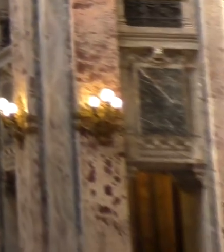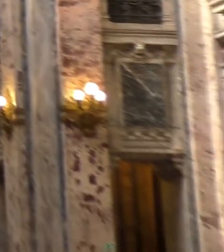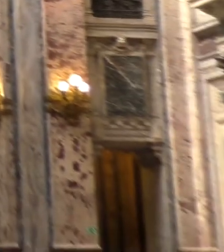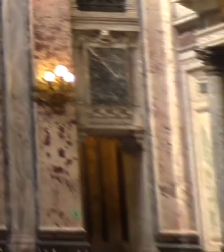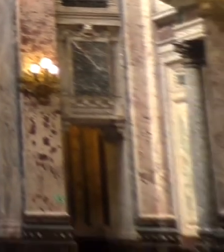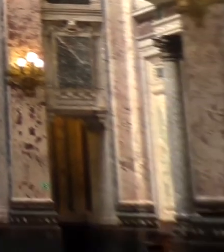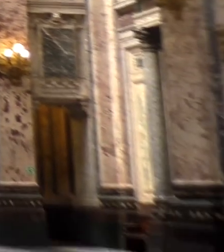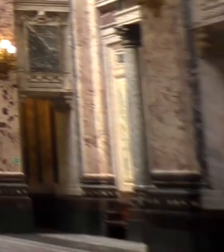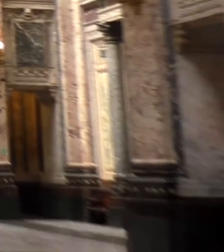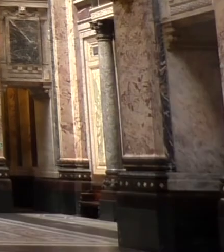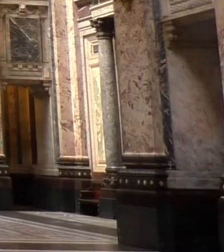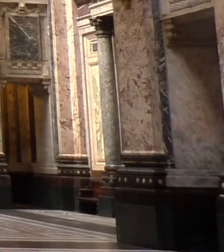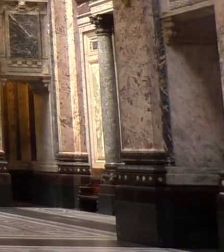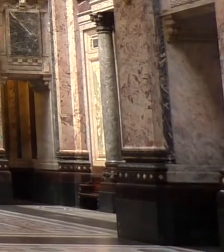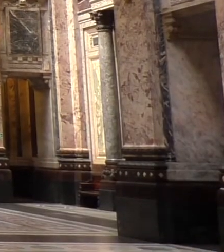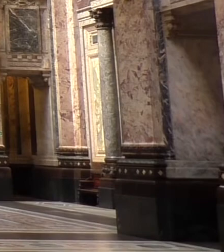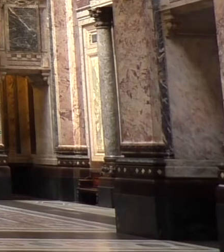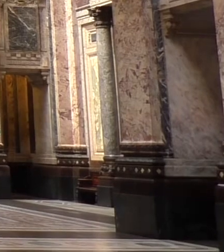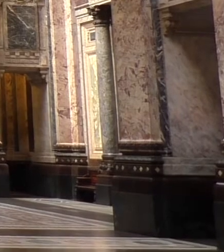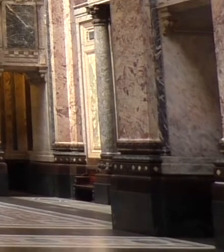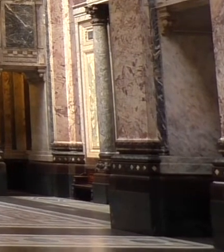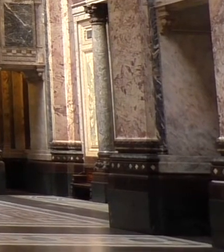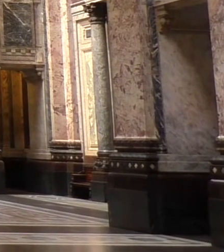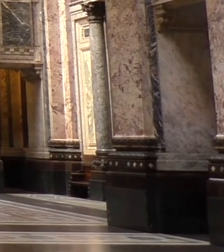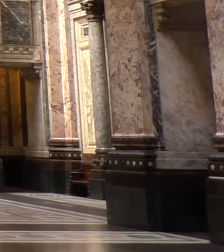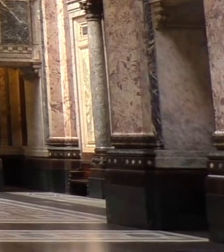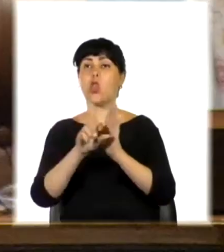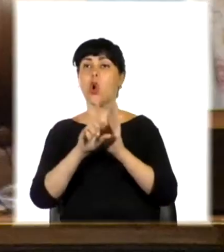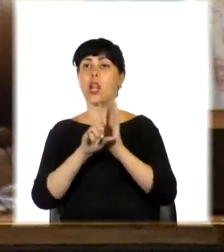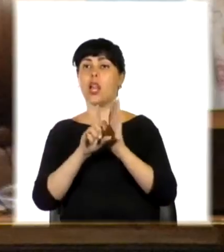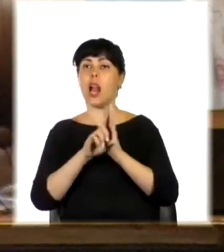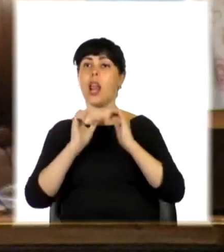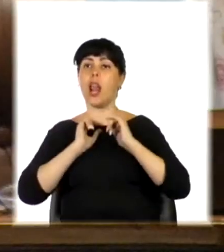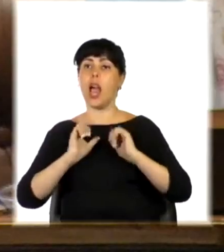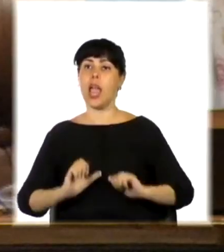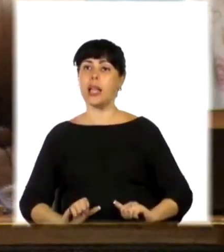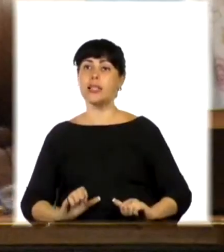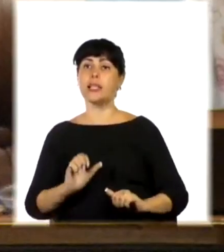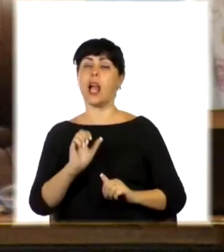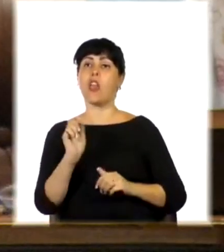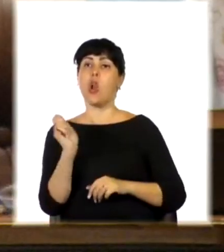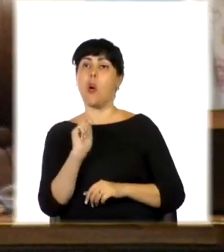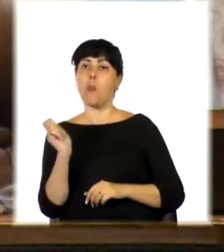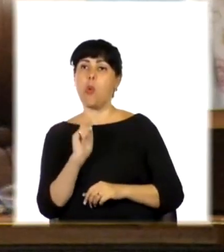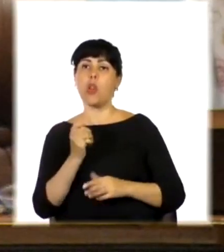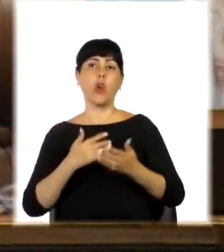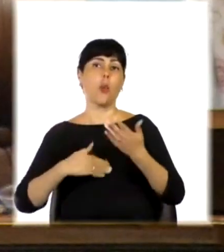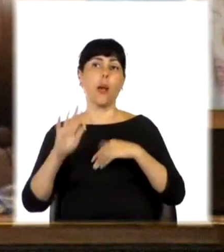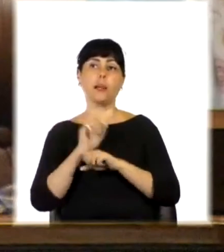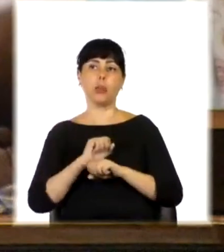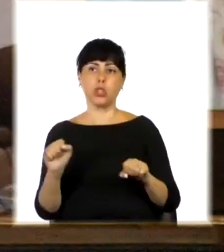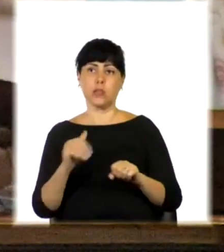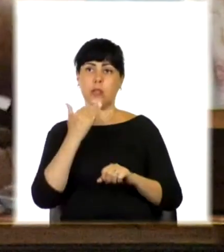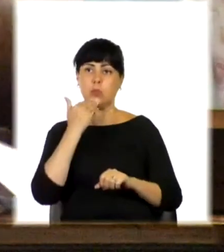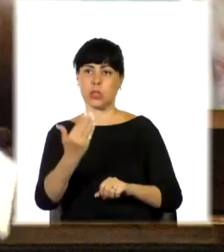política continuar avanzando en herramientas legales que brinden la ética de lo público tanto como sea posible muchas gracias señor